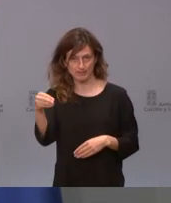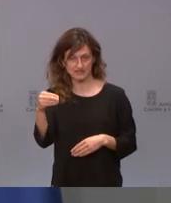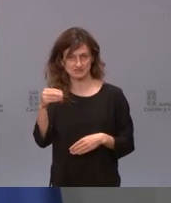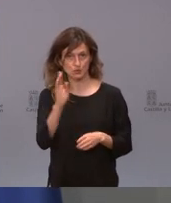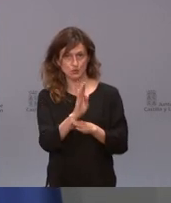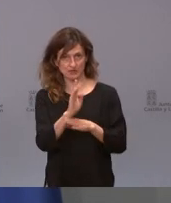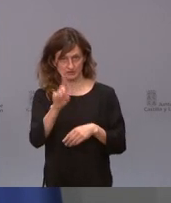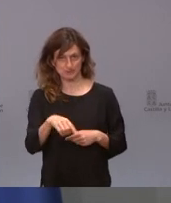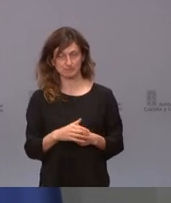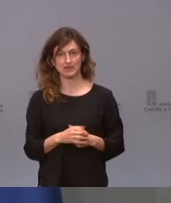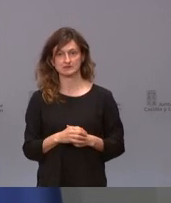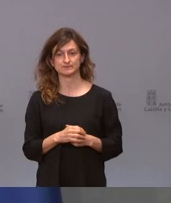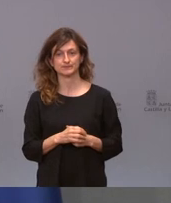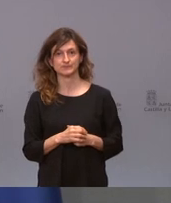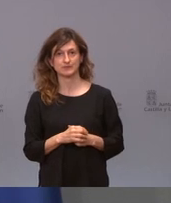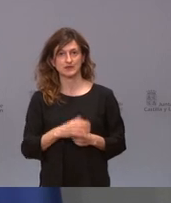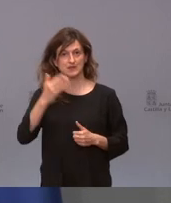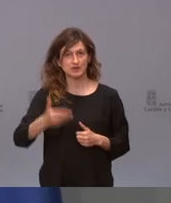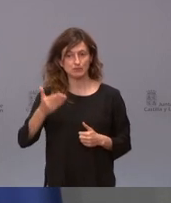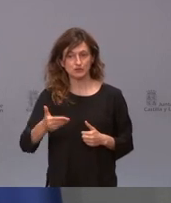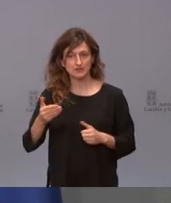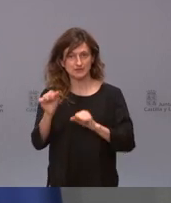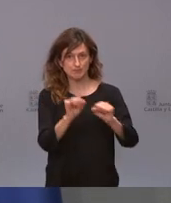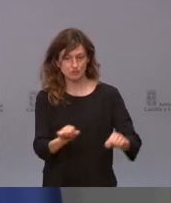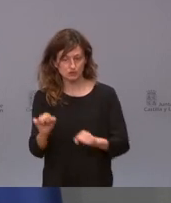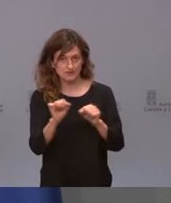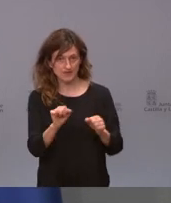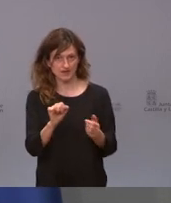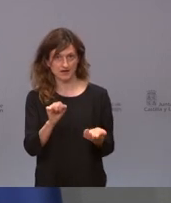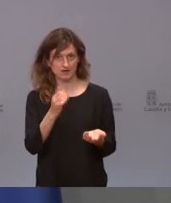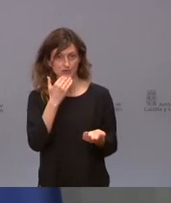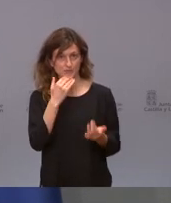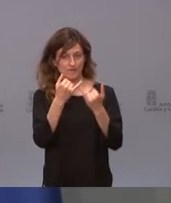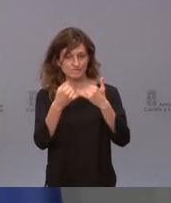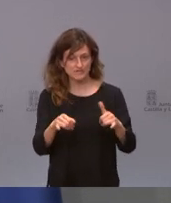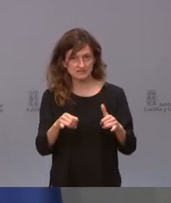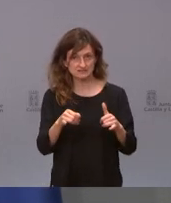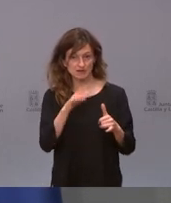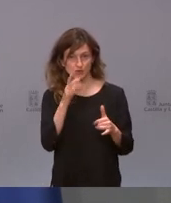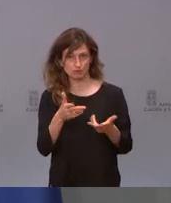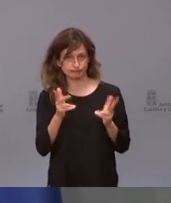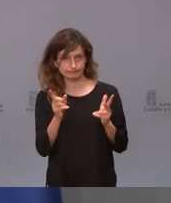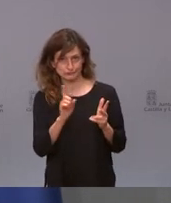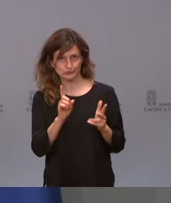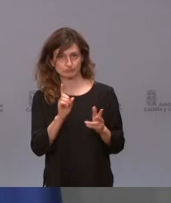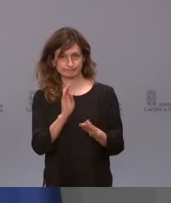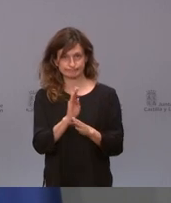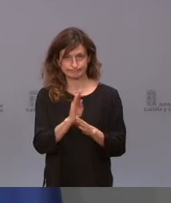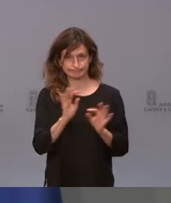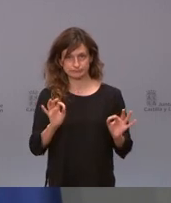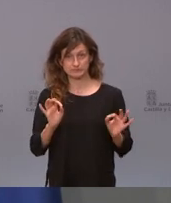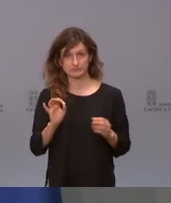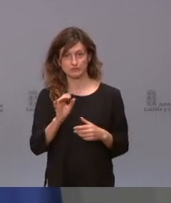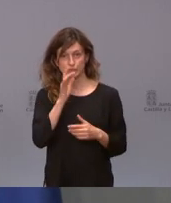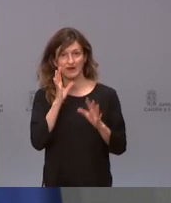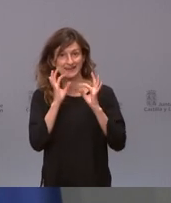tener cuidado entonces es muy importante que se protejan el hacer fiestas que no están que no están permitidas pues es algo que les